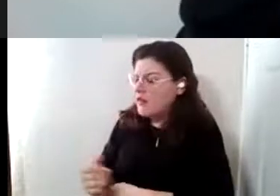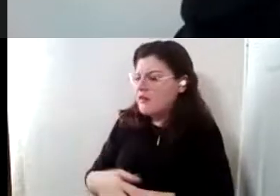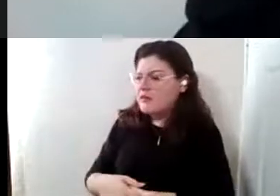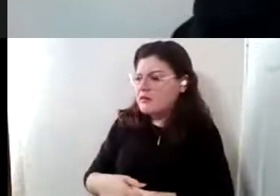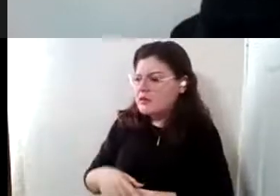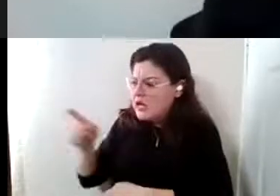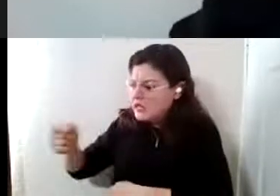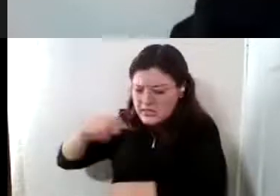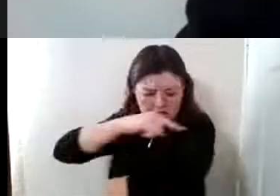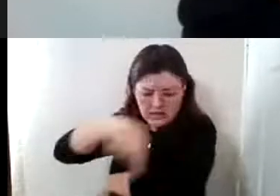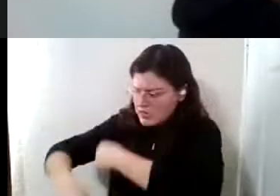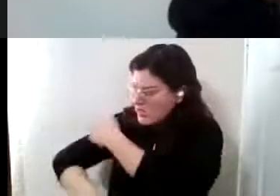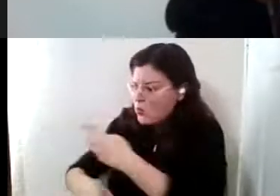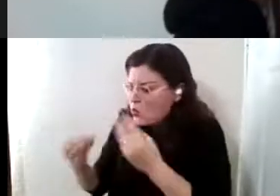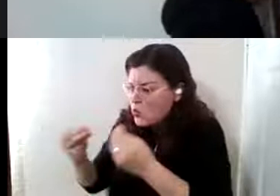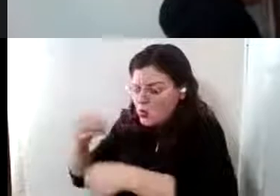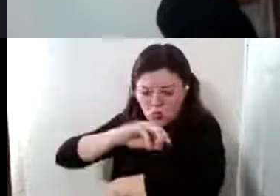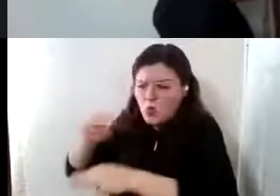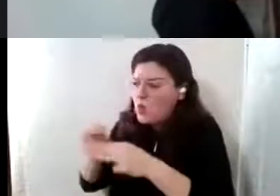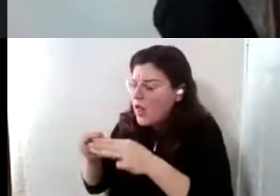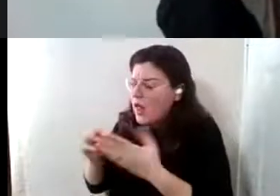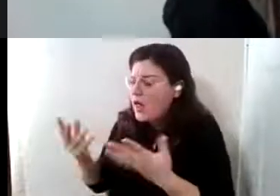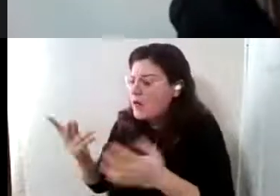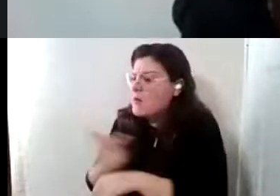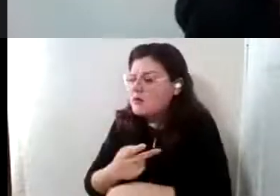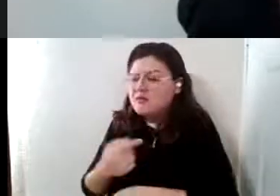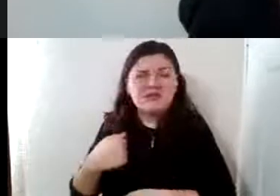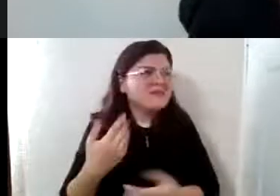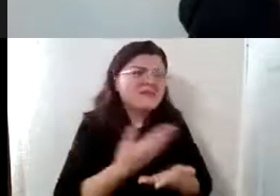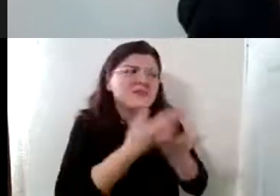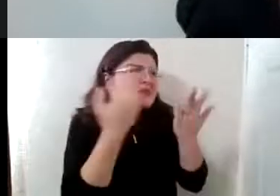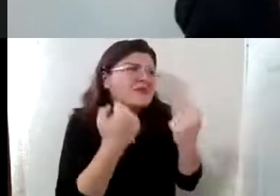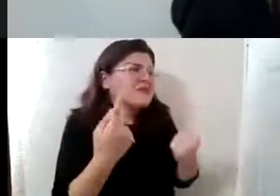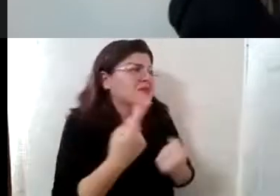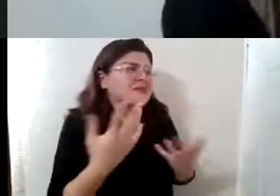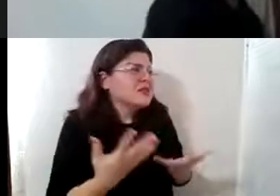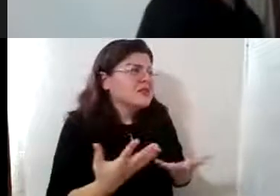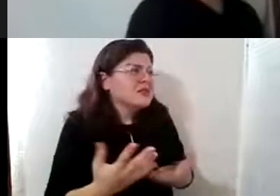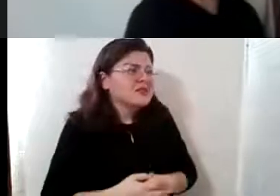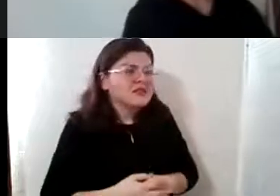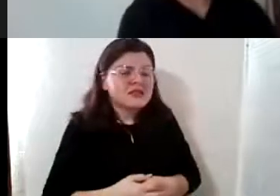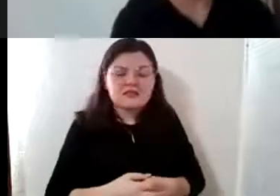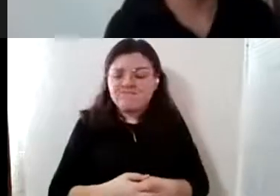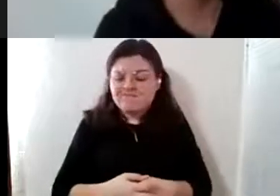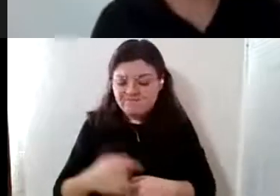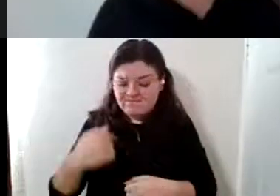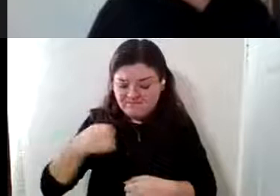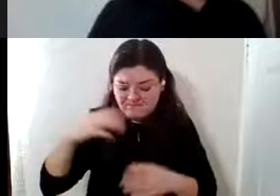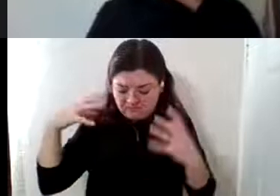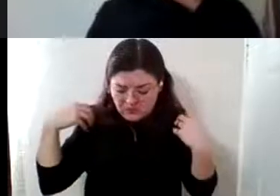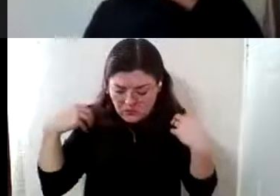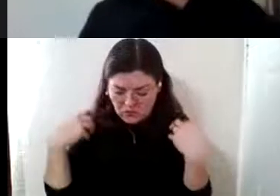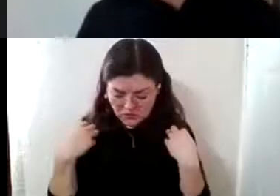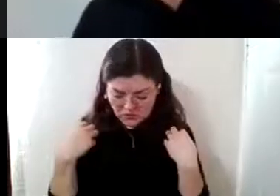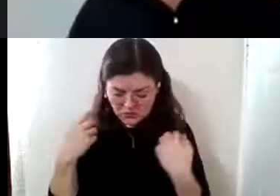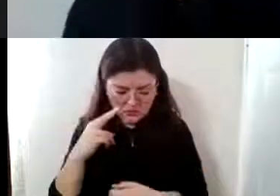de marcas. Es que... no sabía qué hacer. Estela se encoge de hombros y mira a